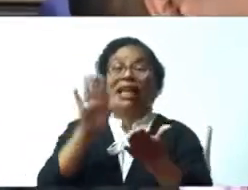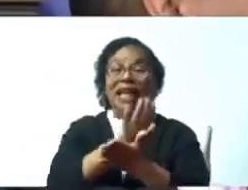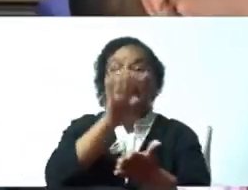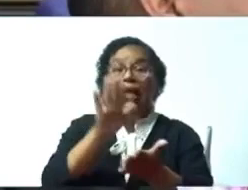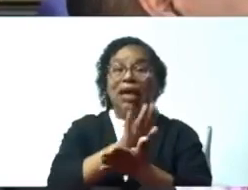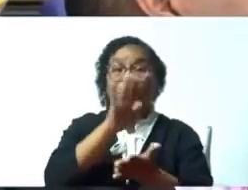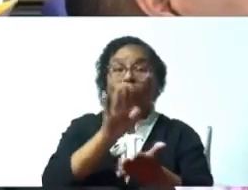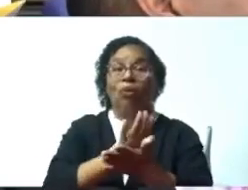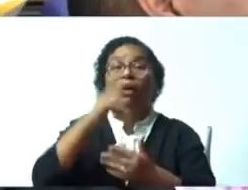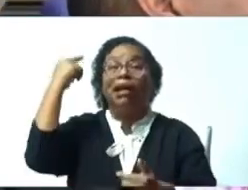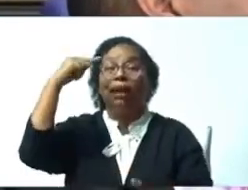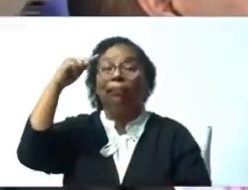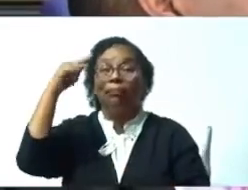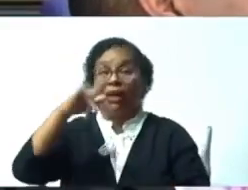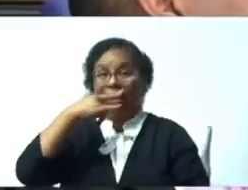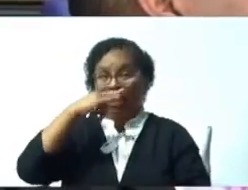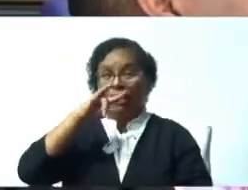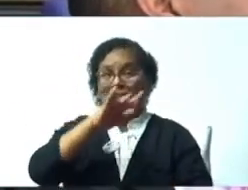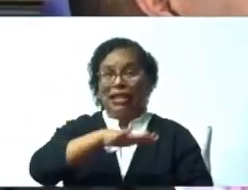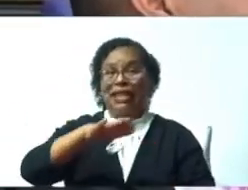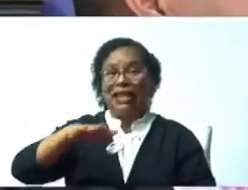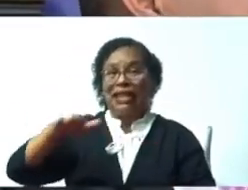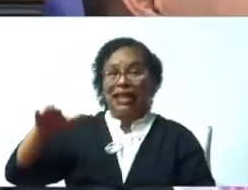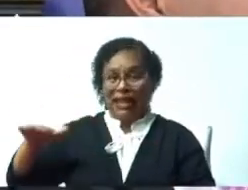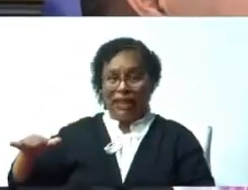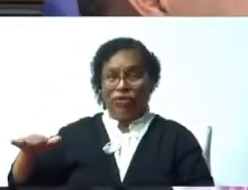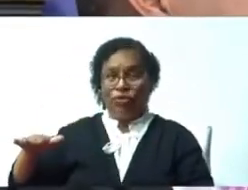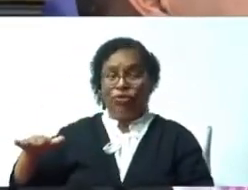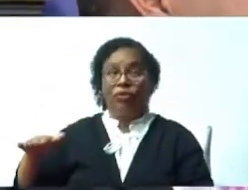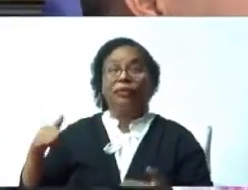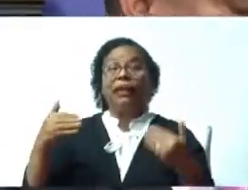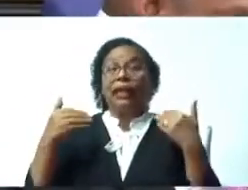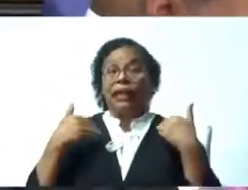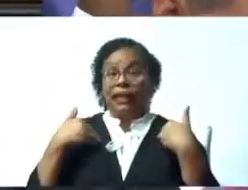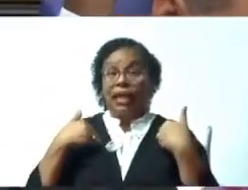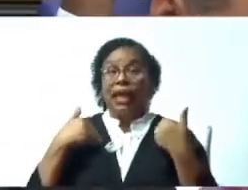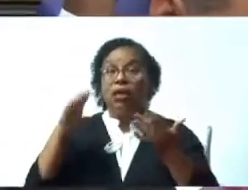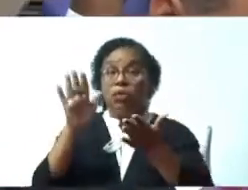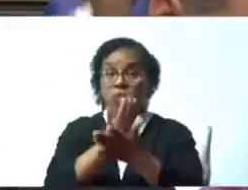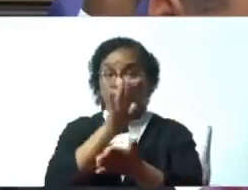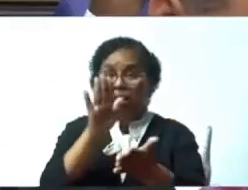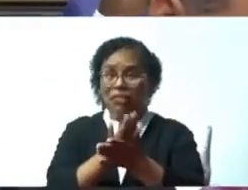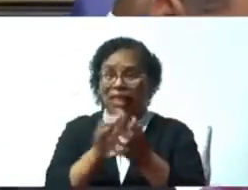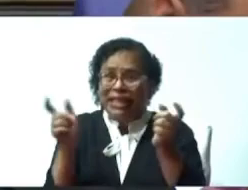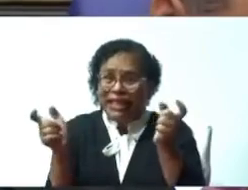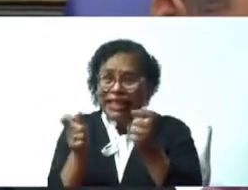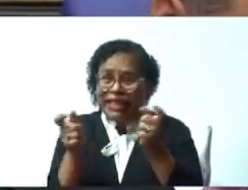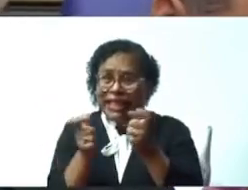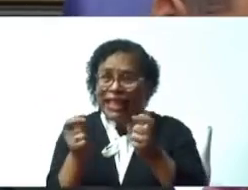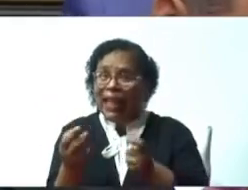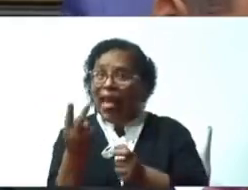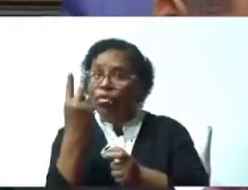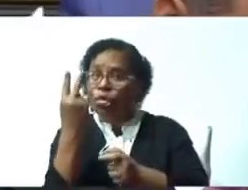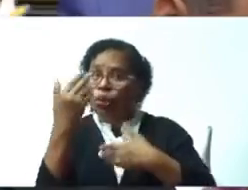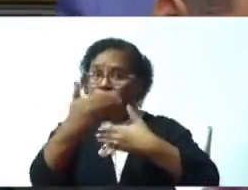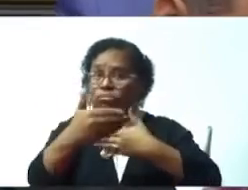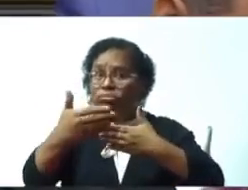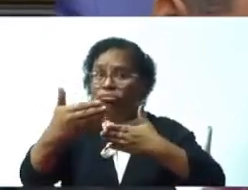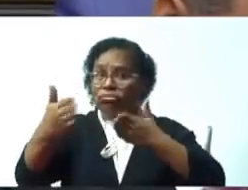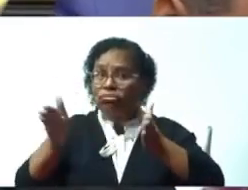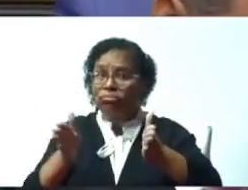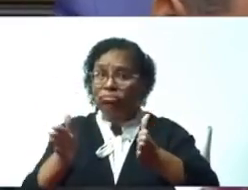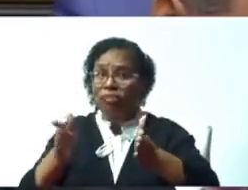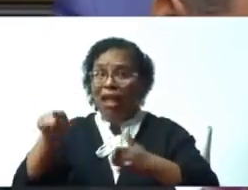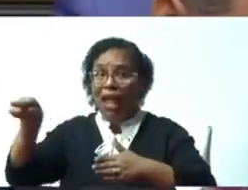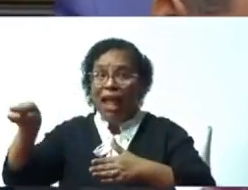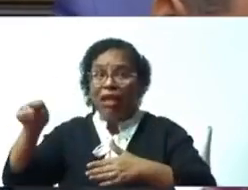los niños. Viven en una escuelita que tiene apenas 2 aulas, que no caben ni los estudiantes, no tienen recreo, no